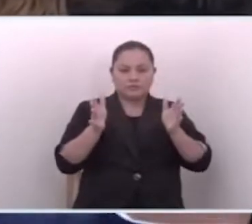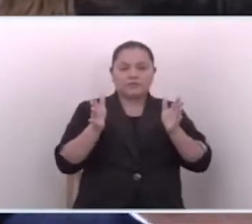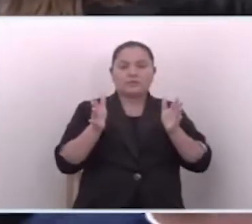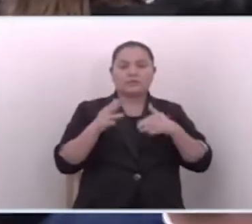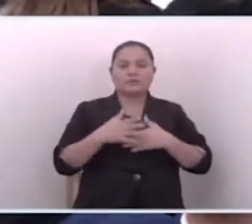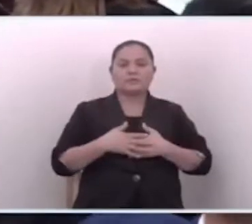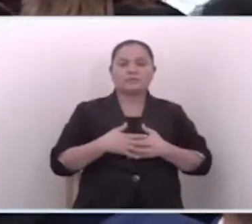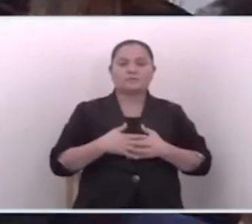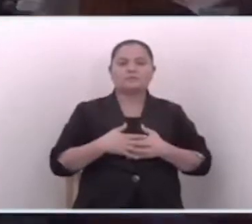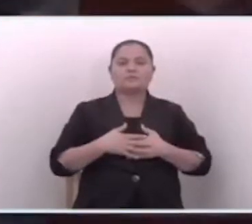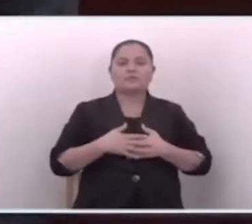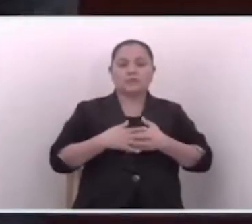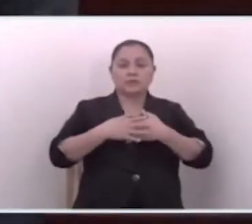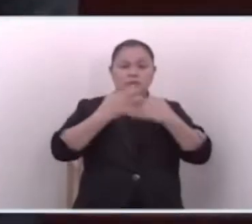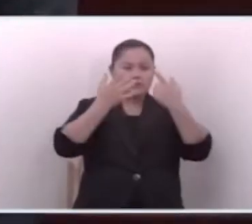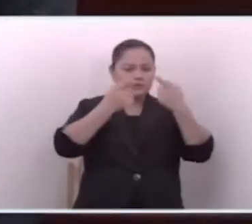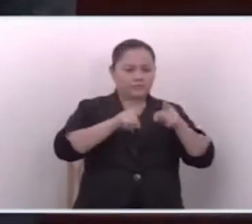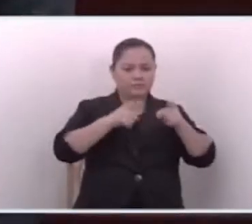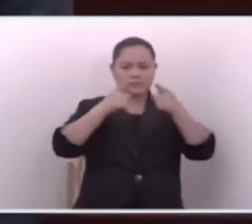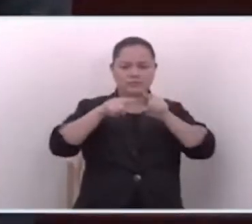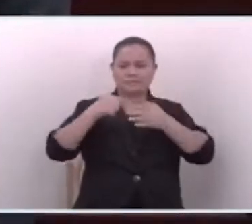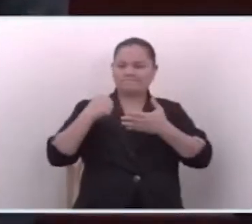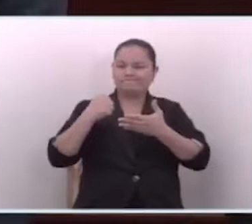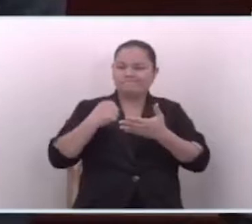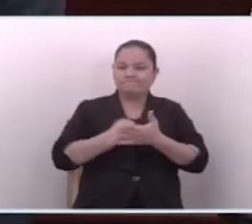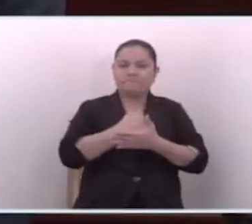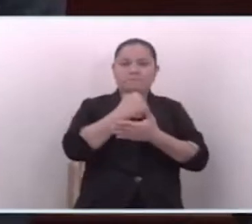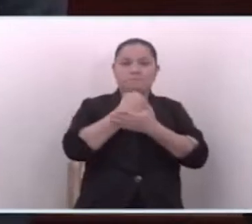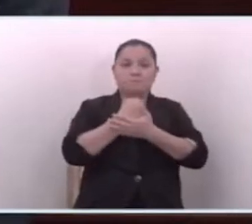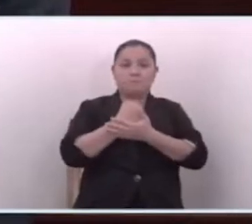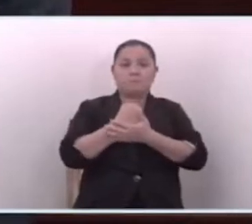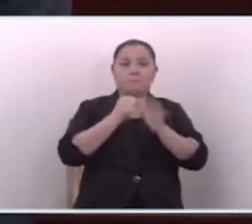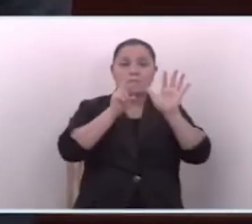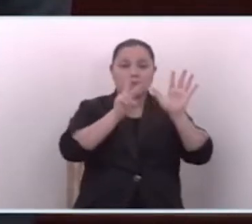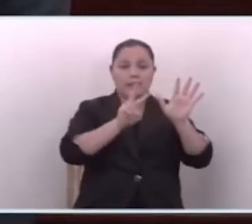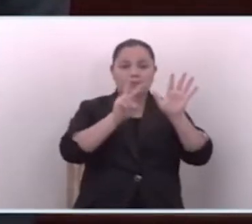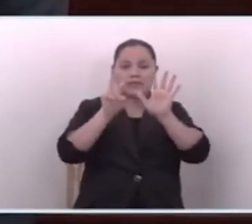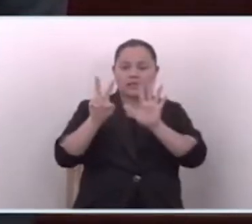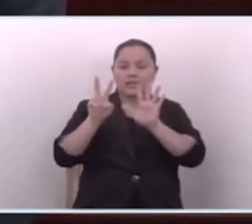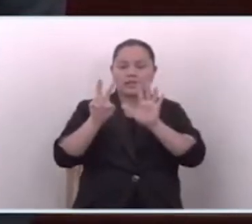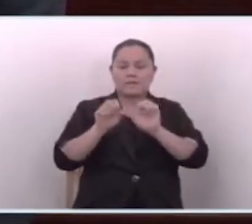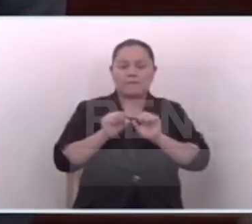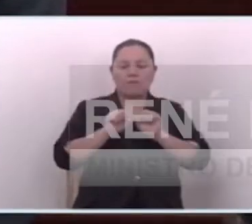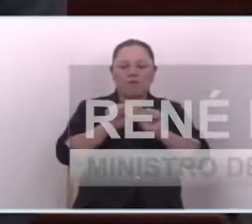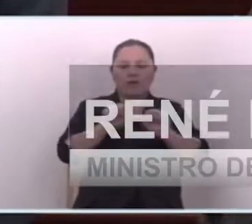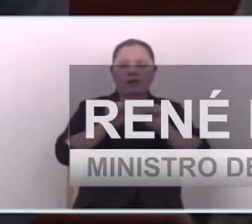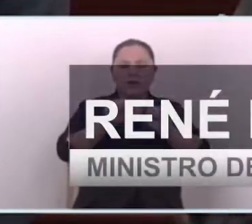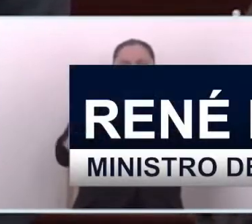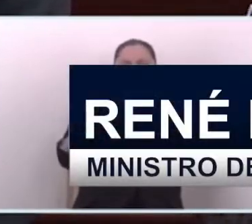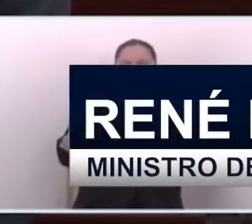han sucedido lamentablemente 77 homicidios.